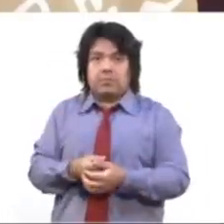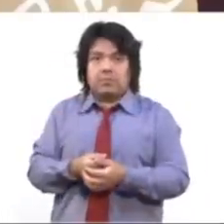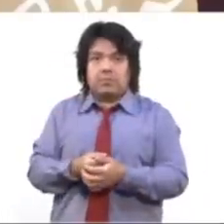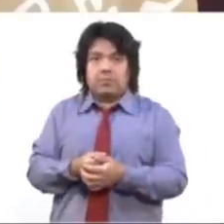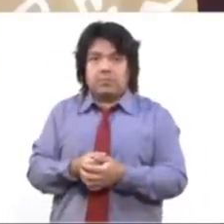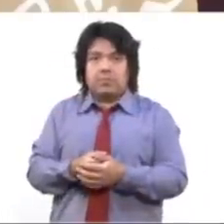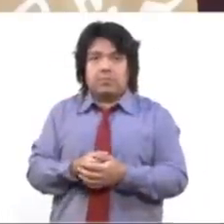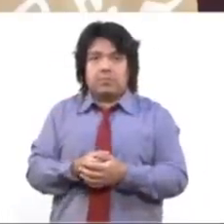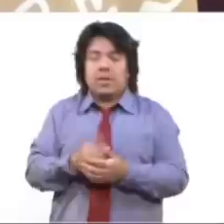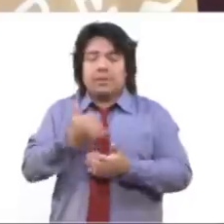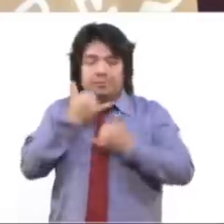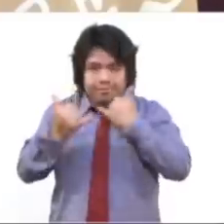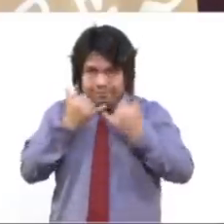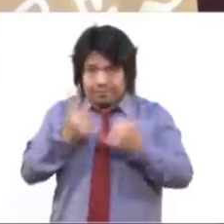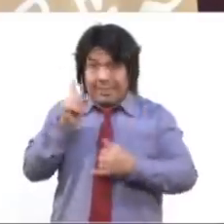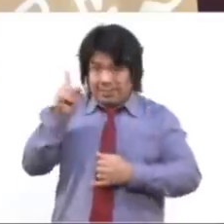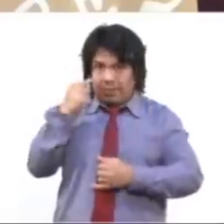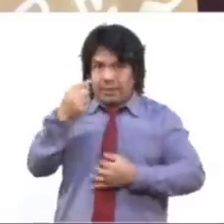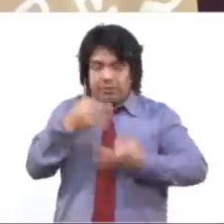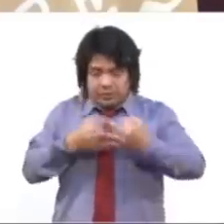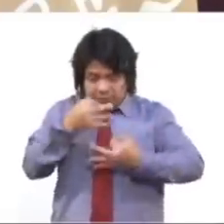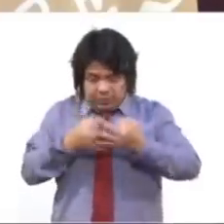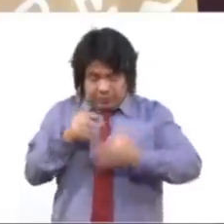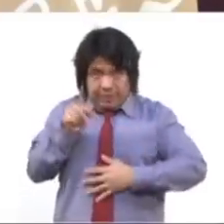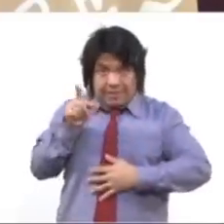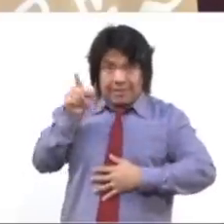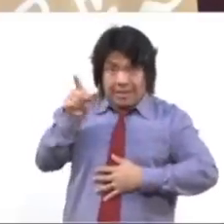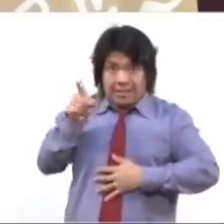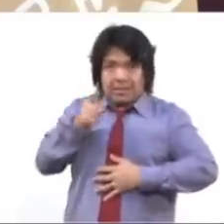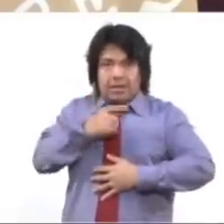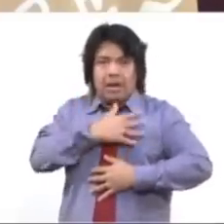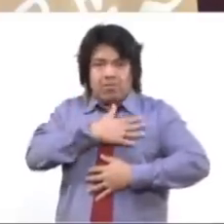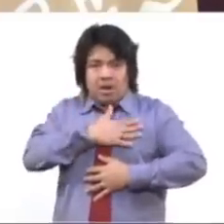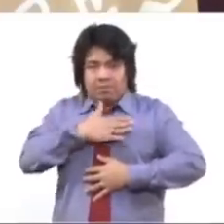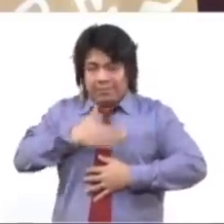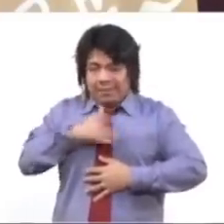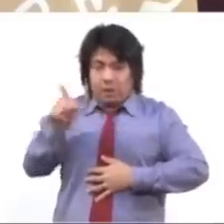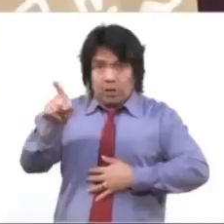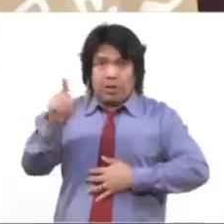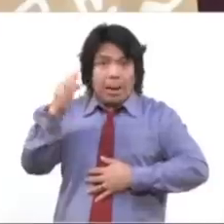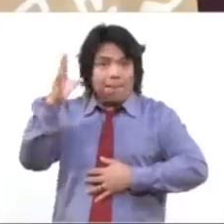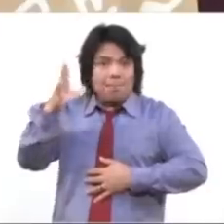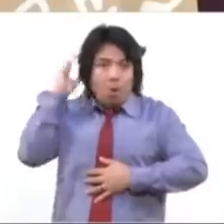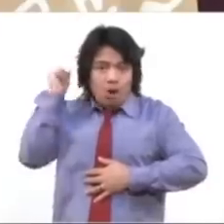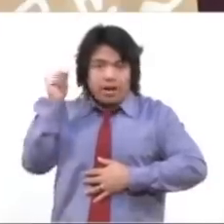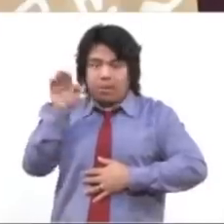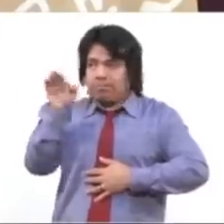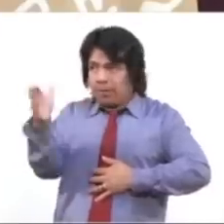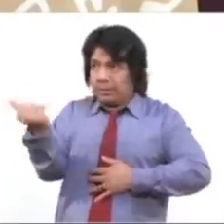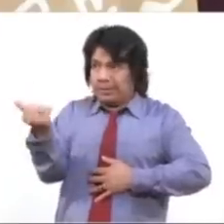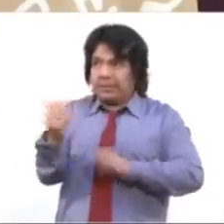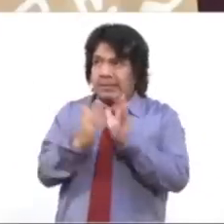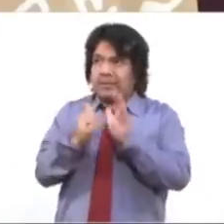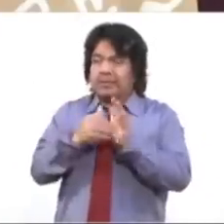No, la Fiscalía General de Justicia de la Ciudad de México solicita, porque ahí se abrió la primera carpeta, que se le